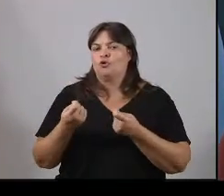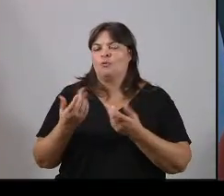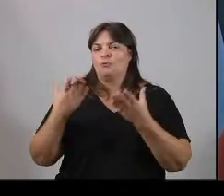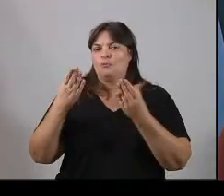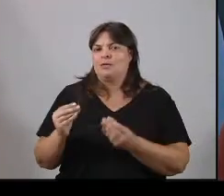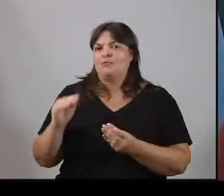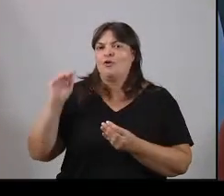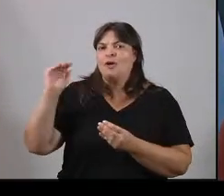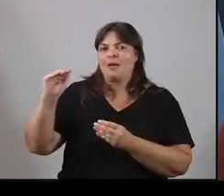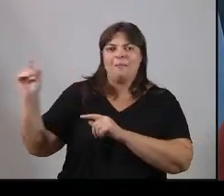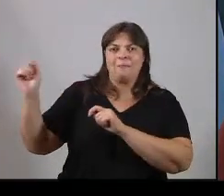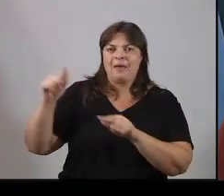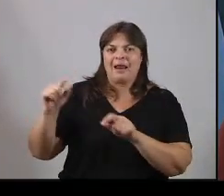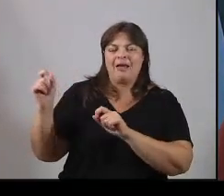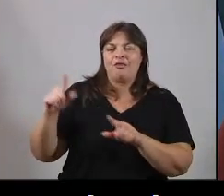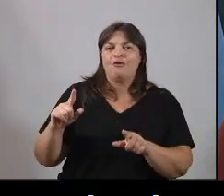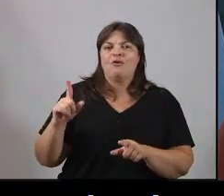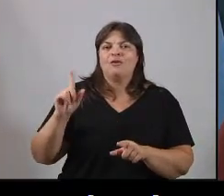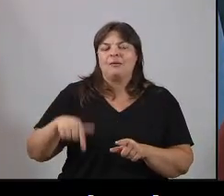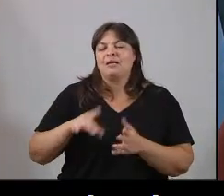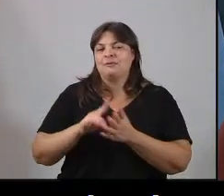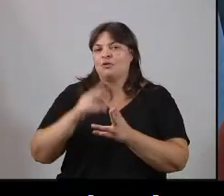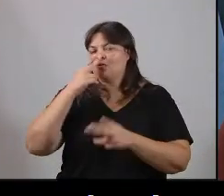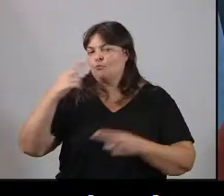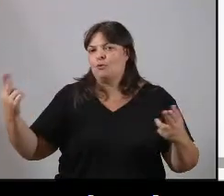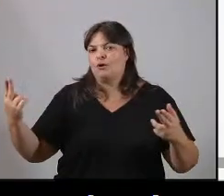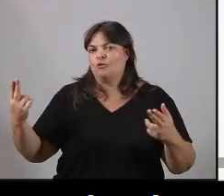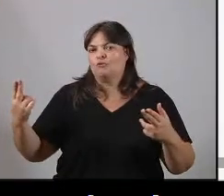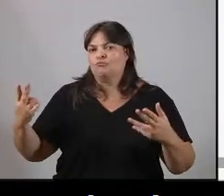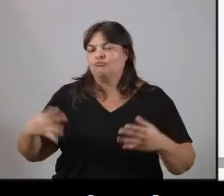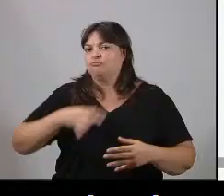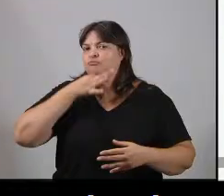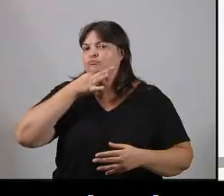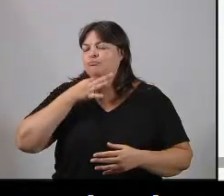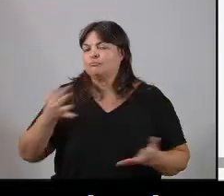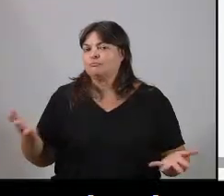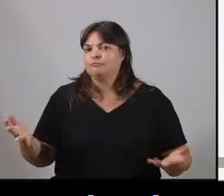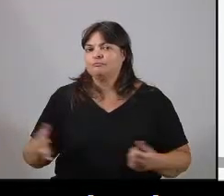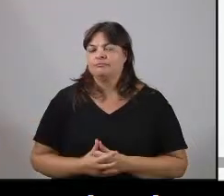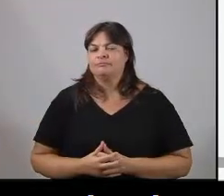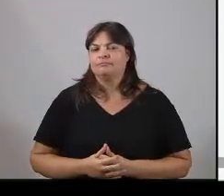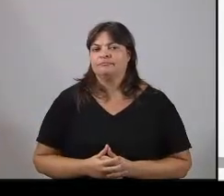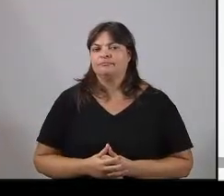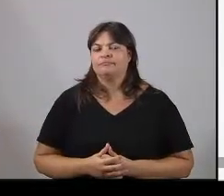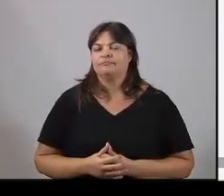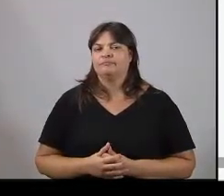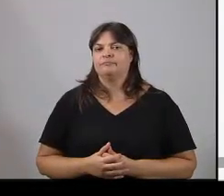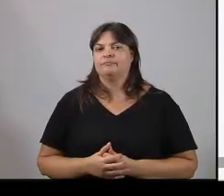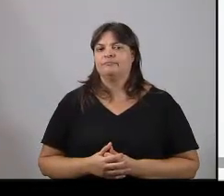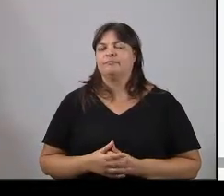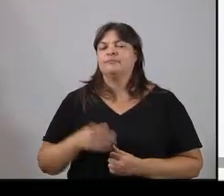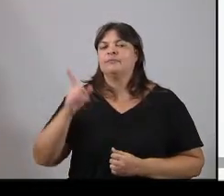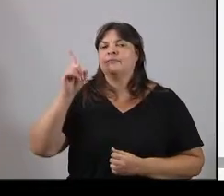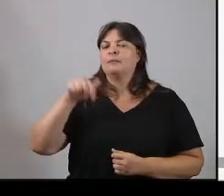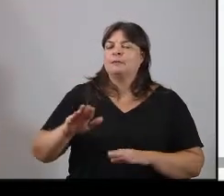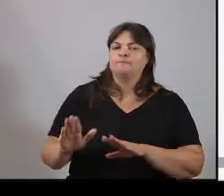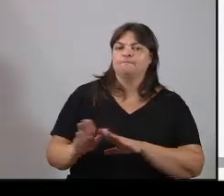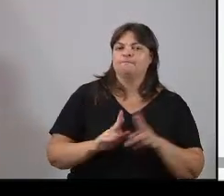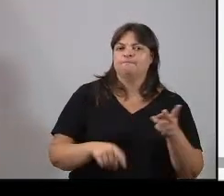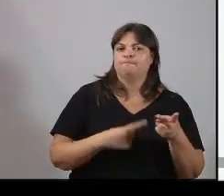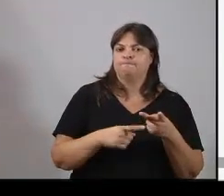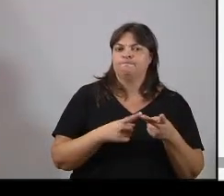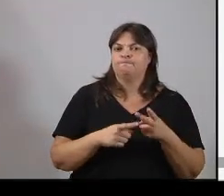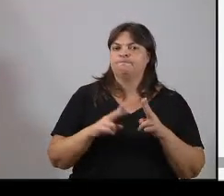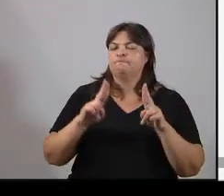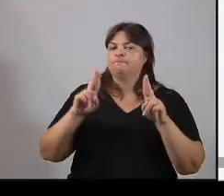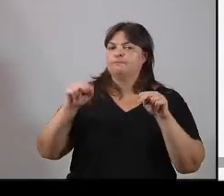eso estaba provocando una saturación en los servicios públicos? Sí. Este tema, sobre